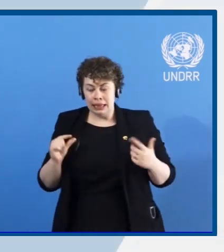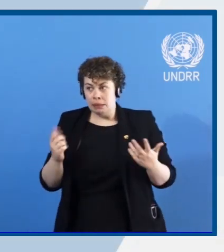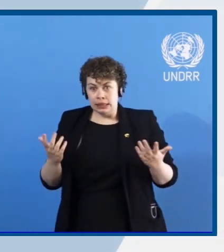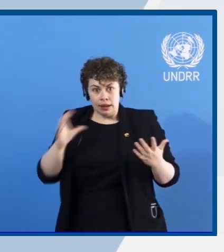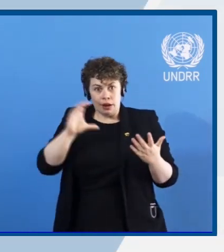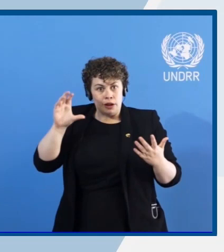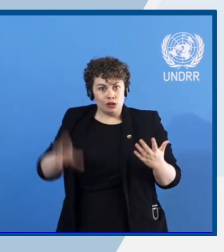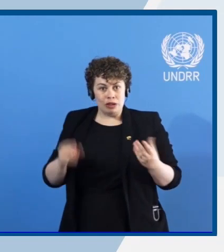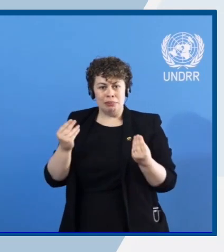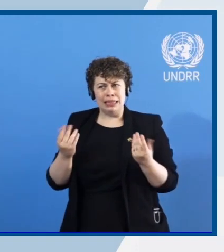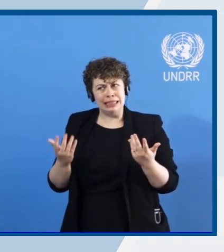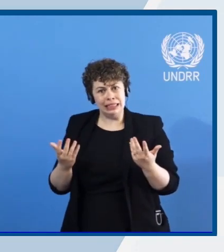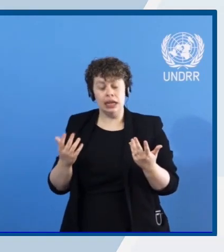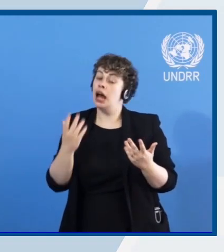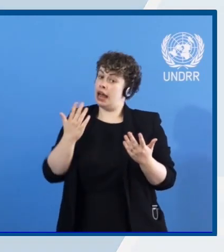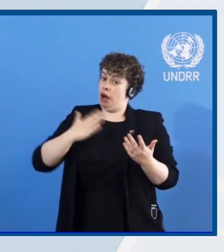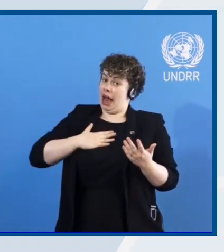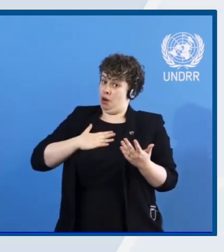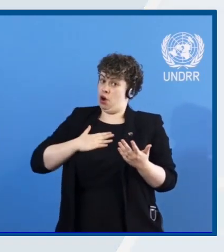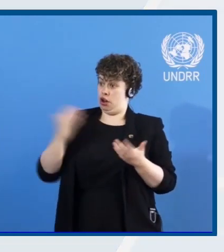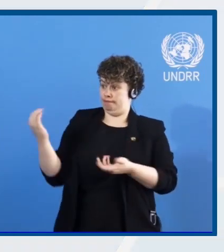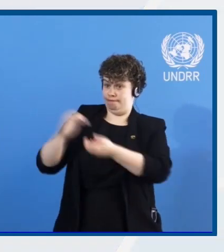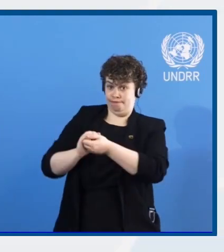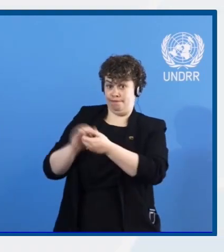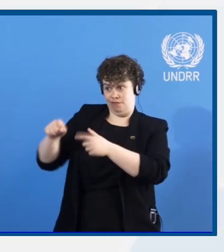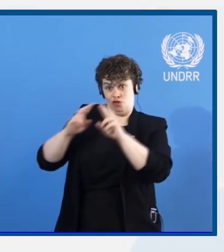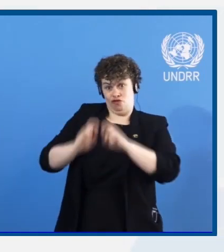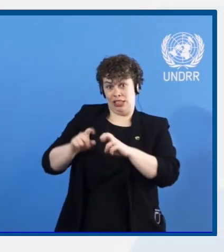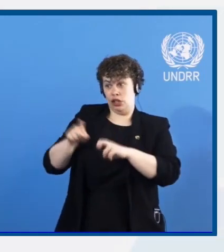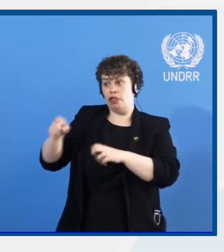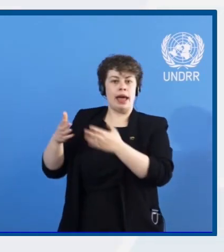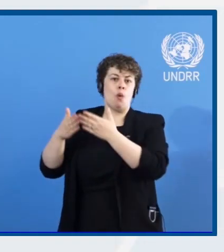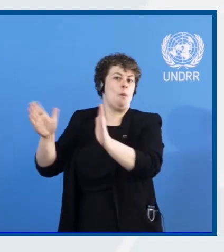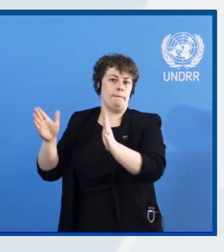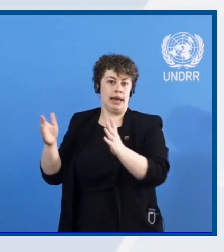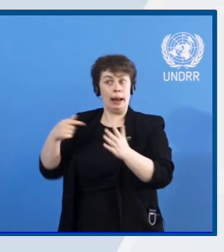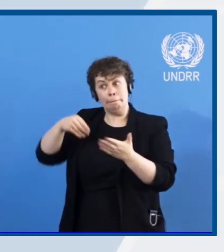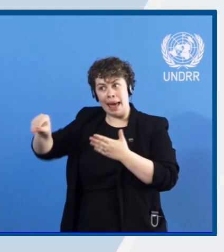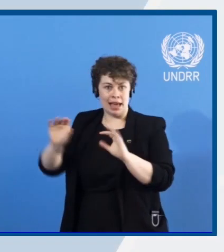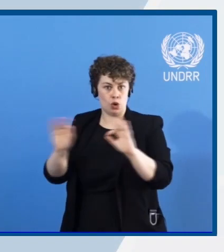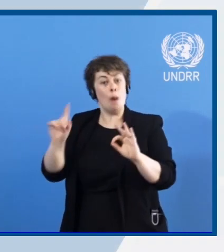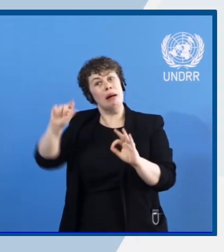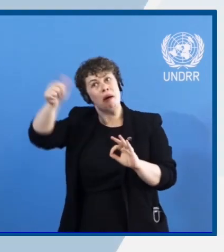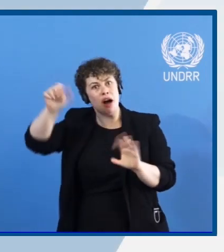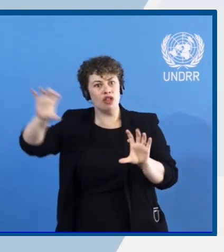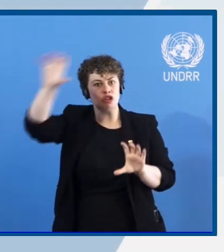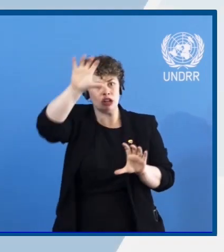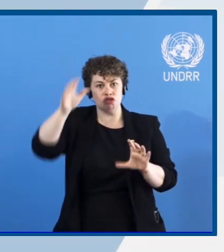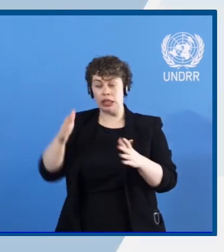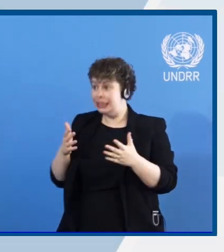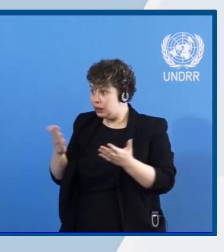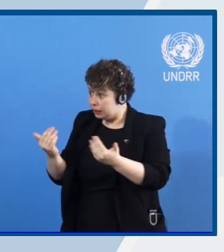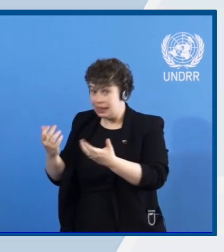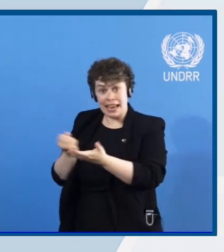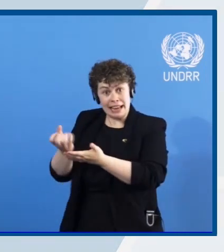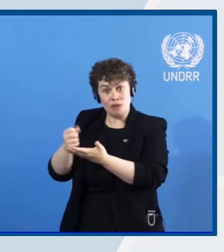insistir, el inconveniente no está en el acceso porque ya lo había, en el acceso a la información tal y como la